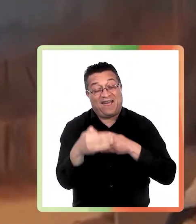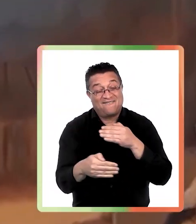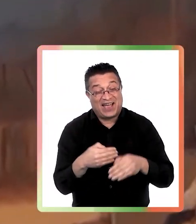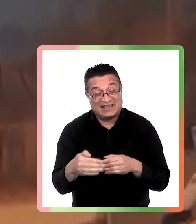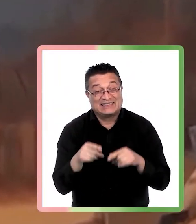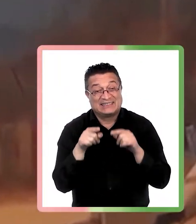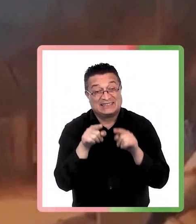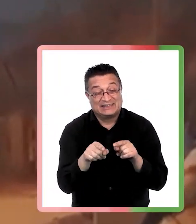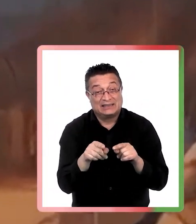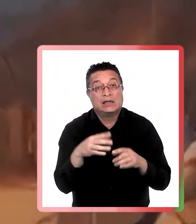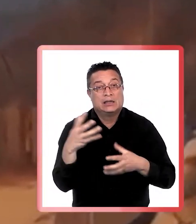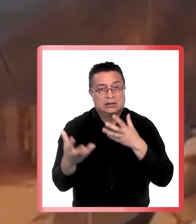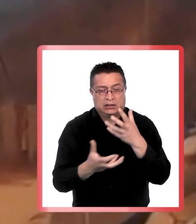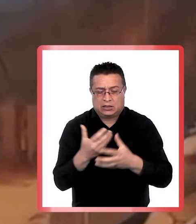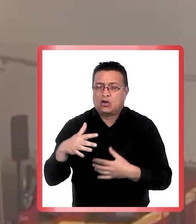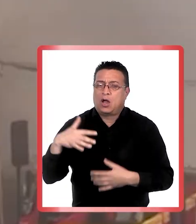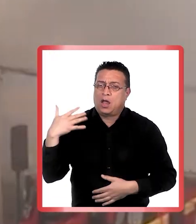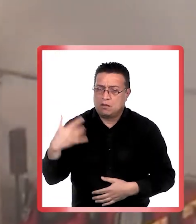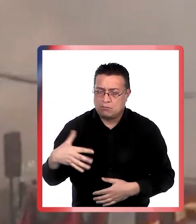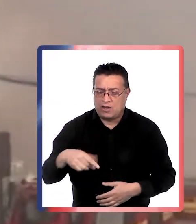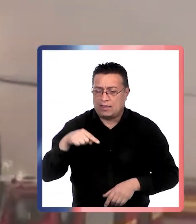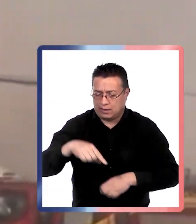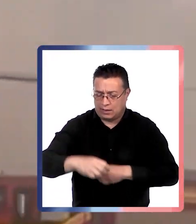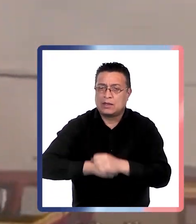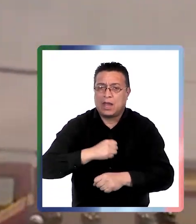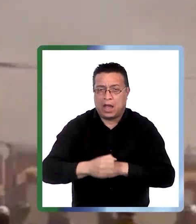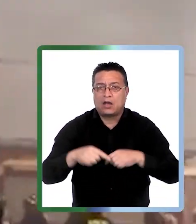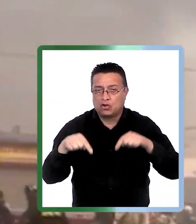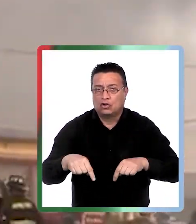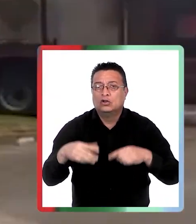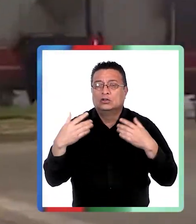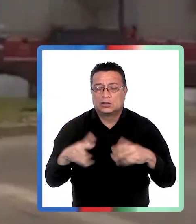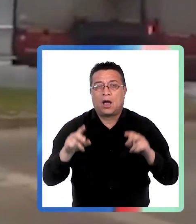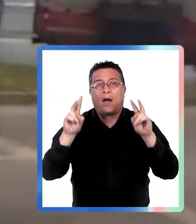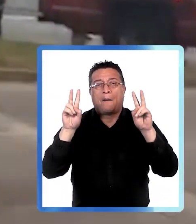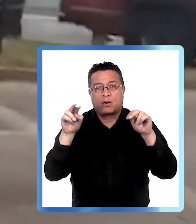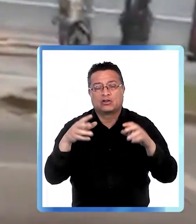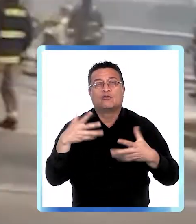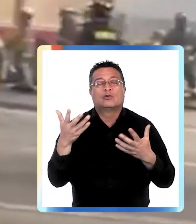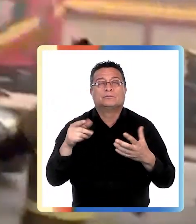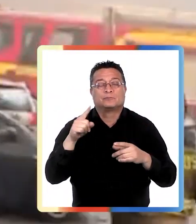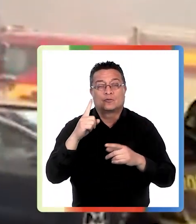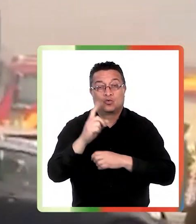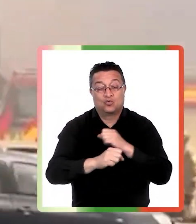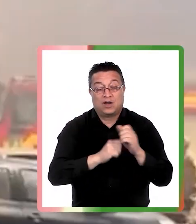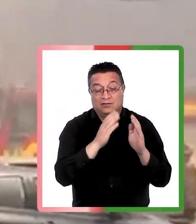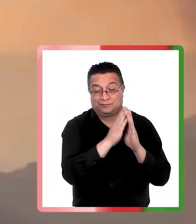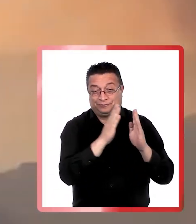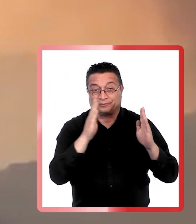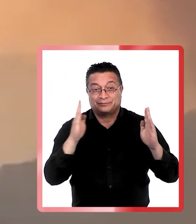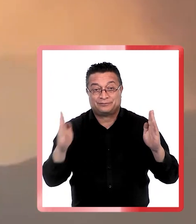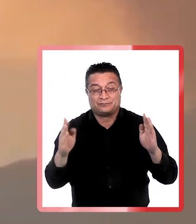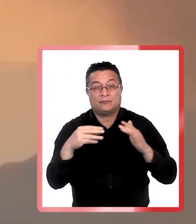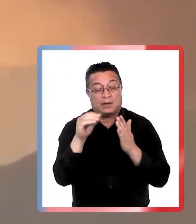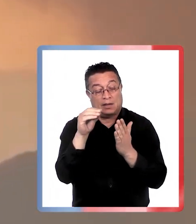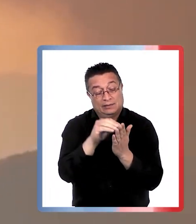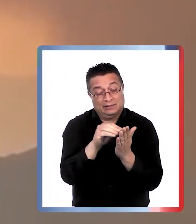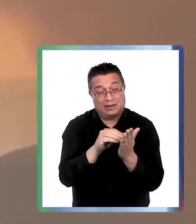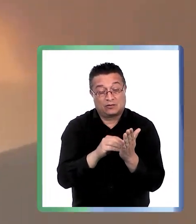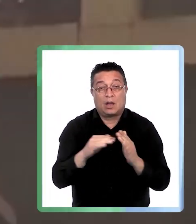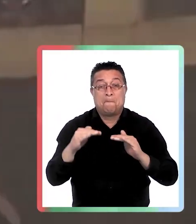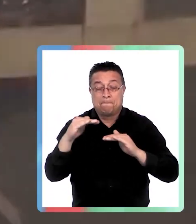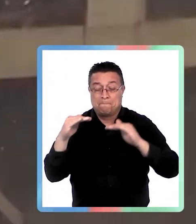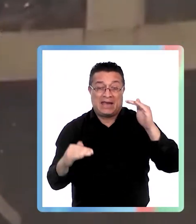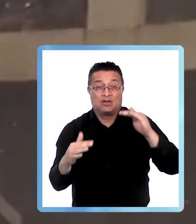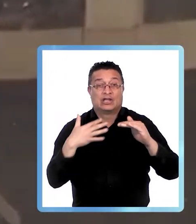que en materia de incendios fueron muy importantes, o sea, este año, con motivo de la temporada, que era en términos de sus